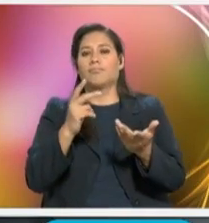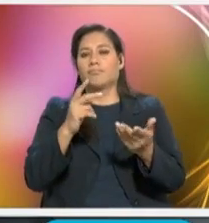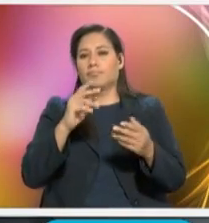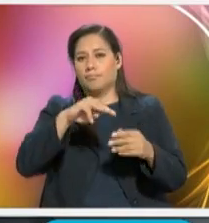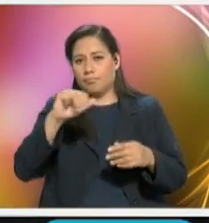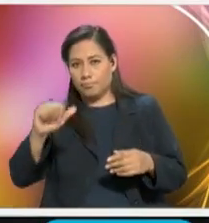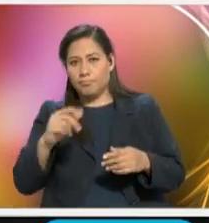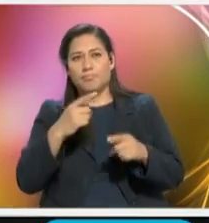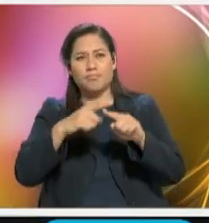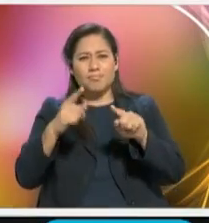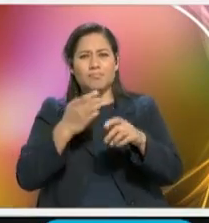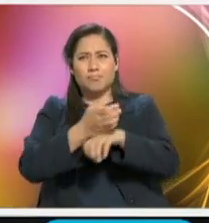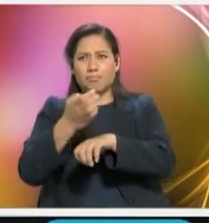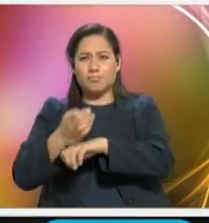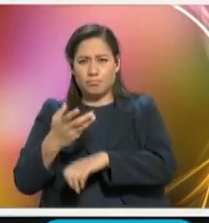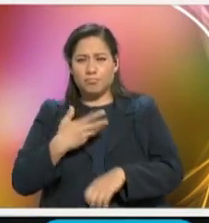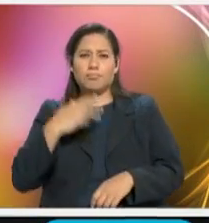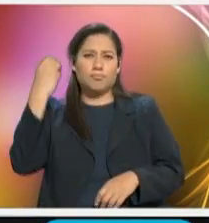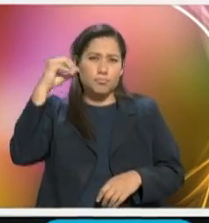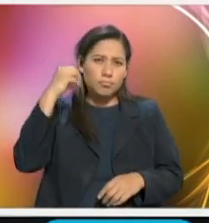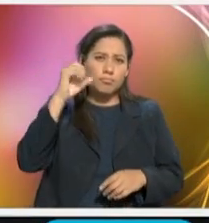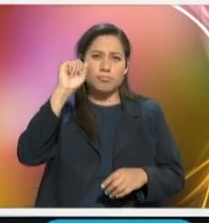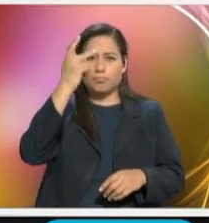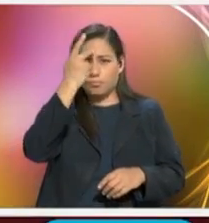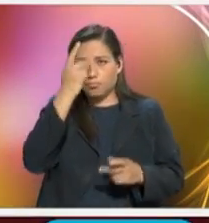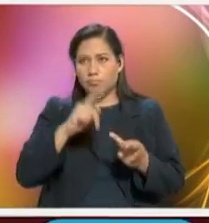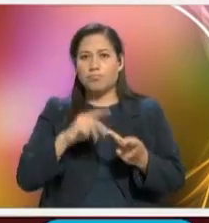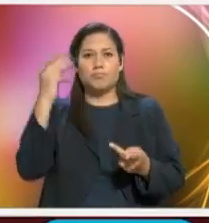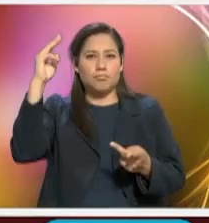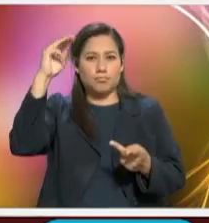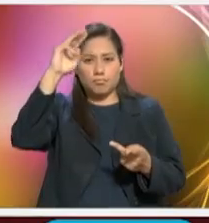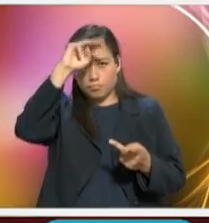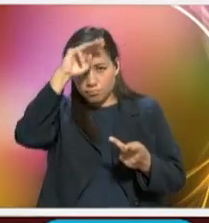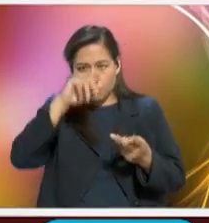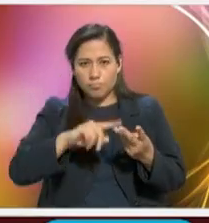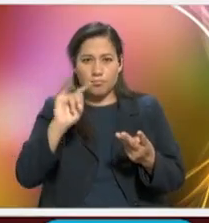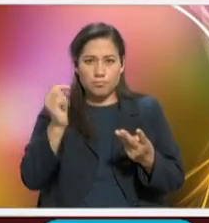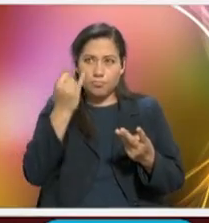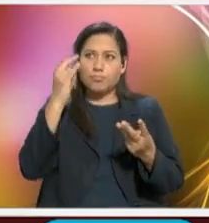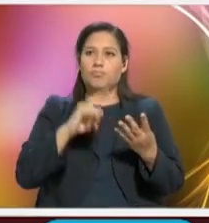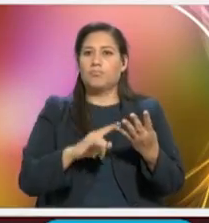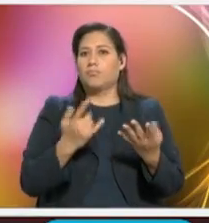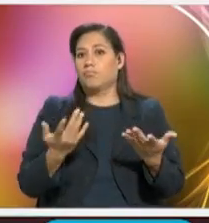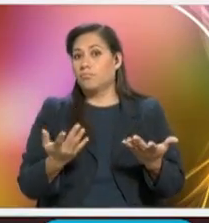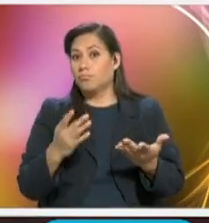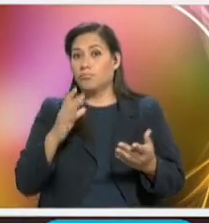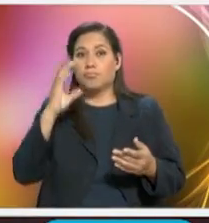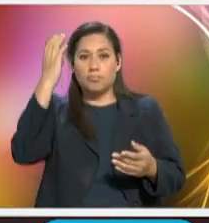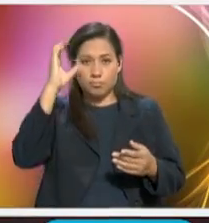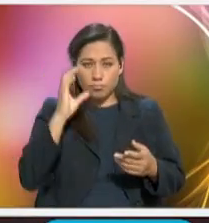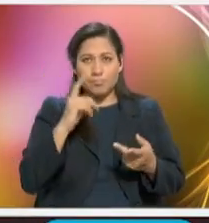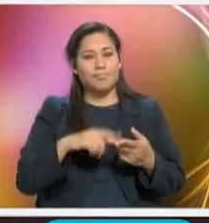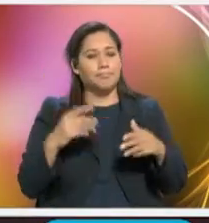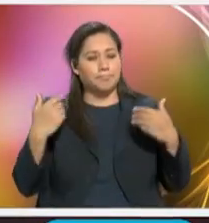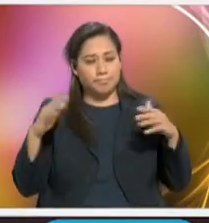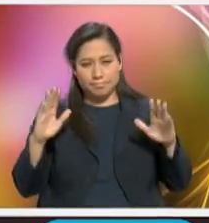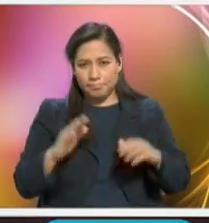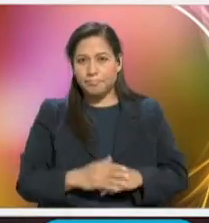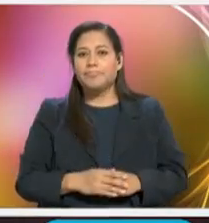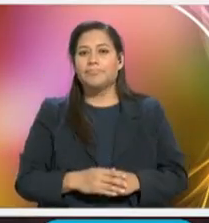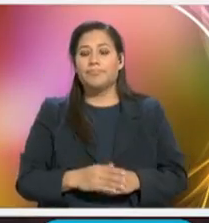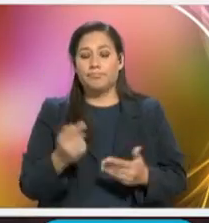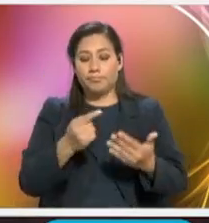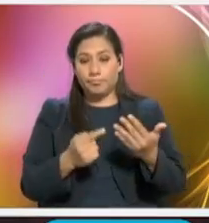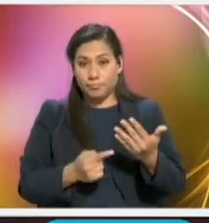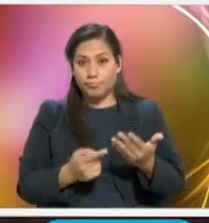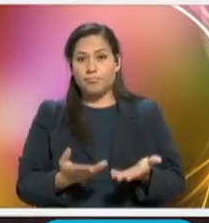Y en varios estados de la República como Oaxaca, San Luis Potosí, Monterrey, Tijuana, Coahuila, etcétera, ¿no? Es una